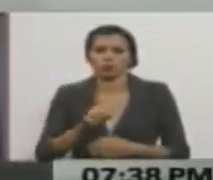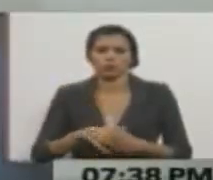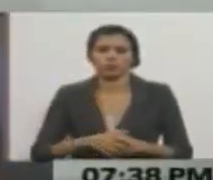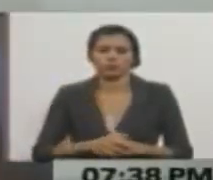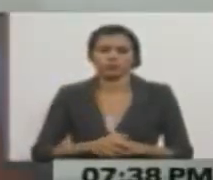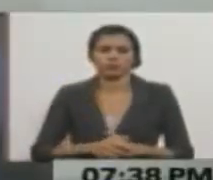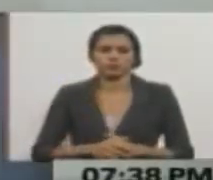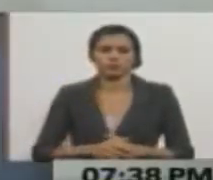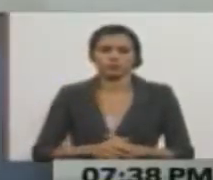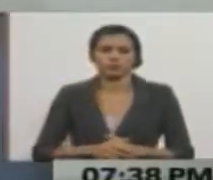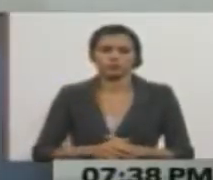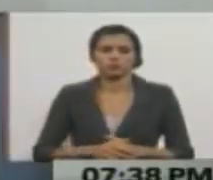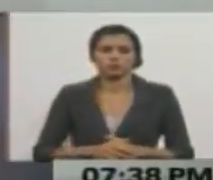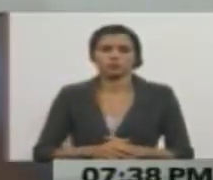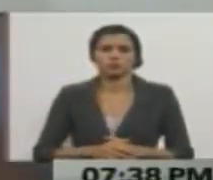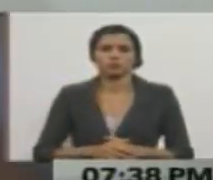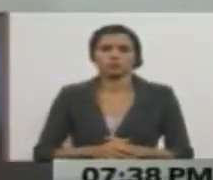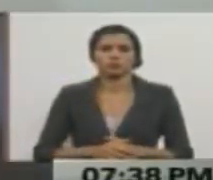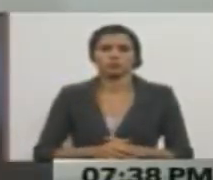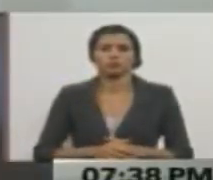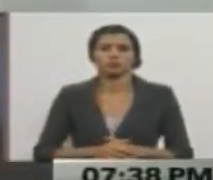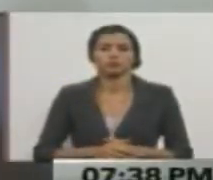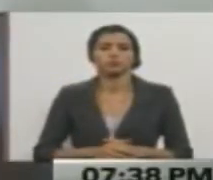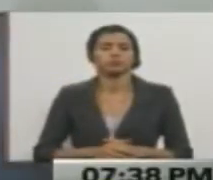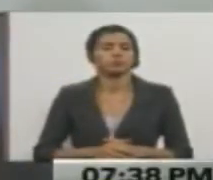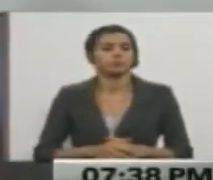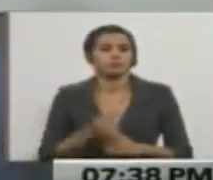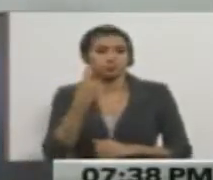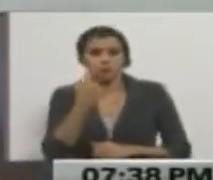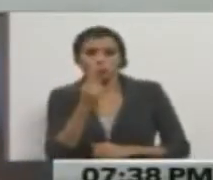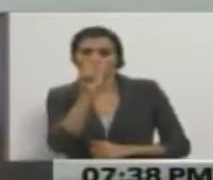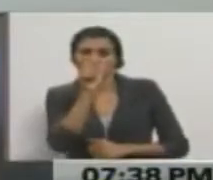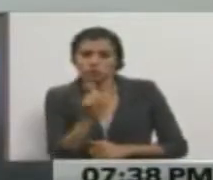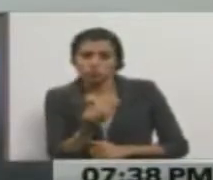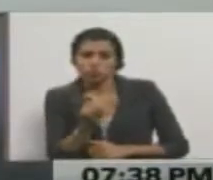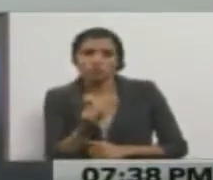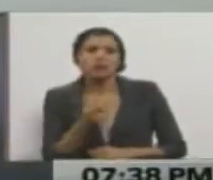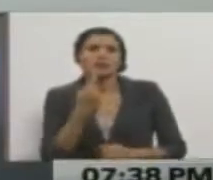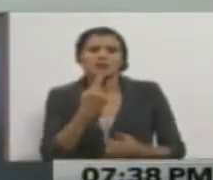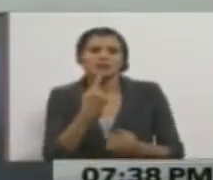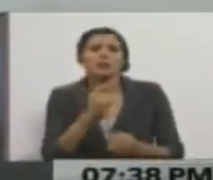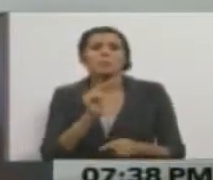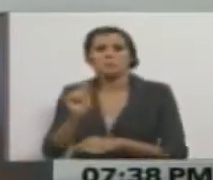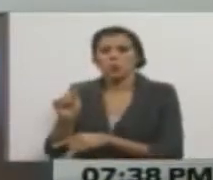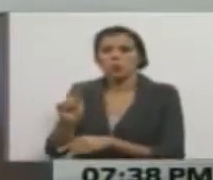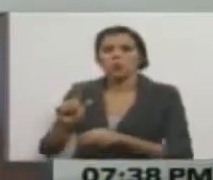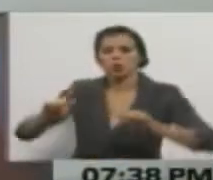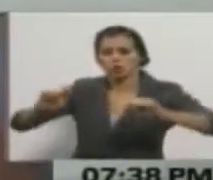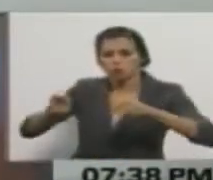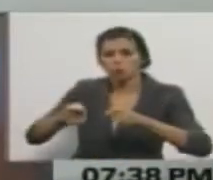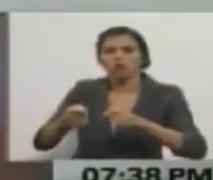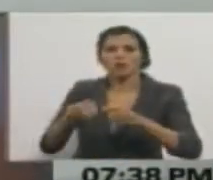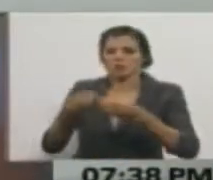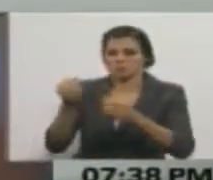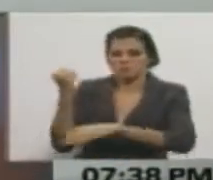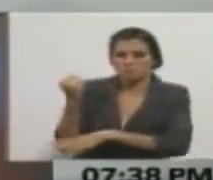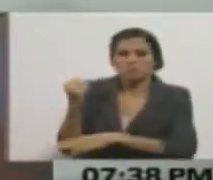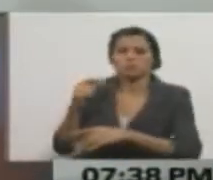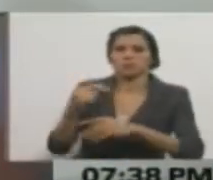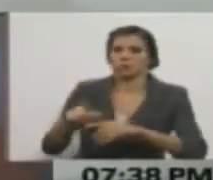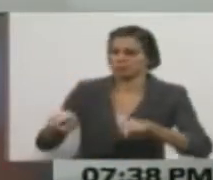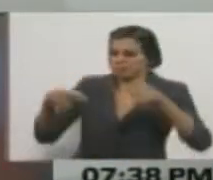No lo creo. Y critico todo aquel que avance propuestas de tortura, de desaparición, de revanchismo, de